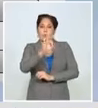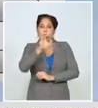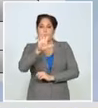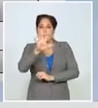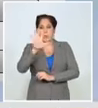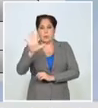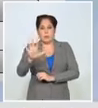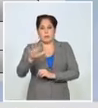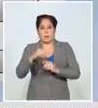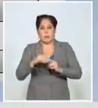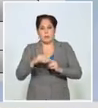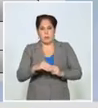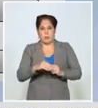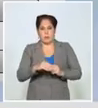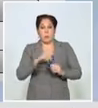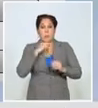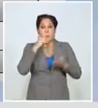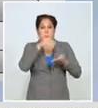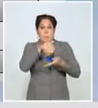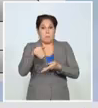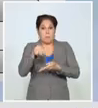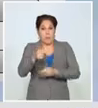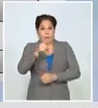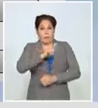55.459.855, fallecen ayer